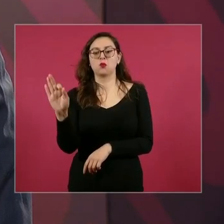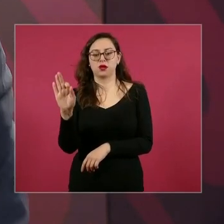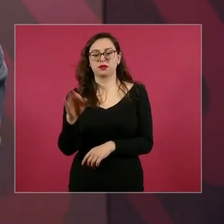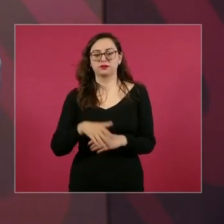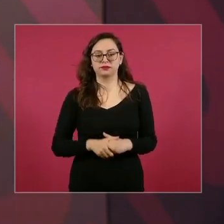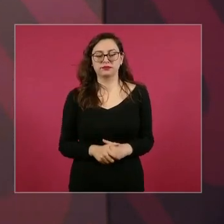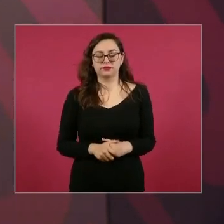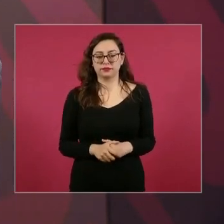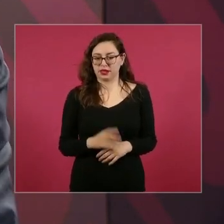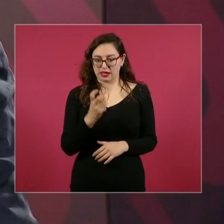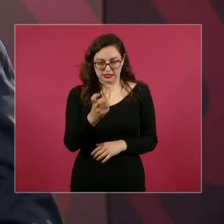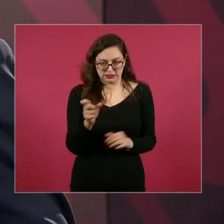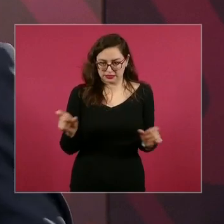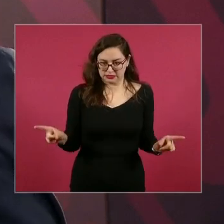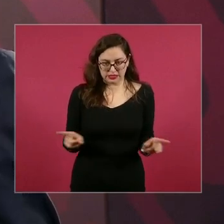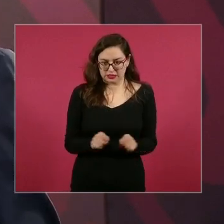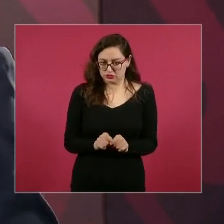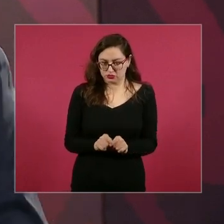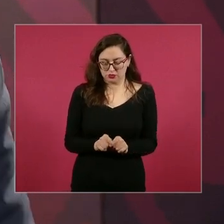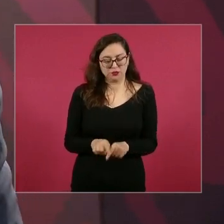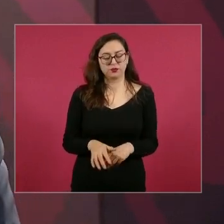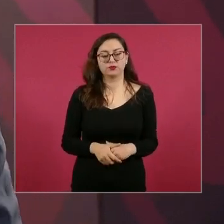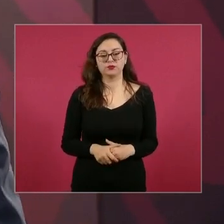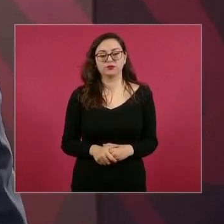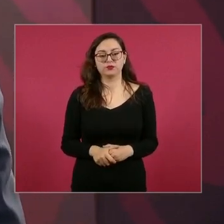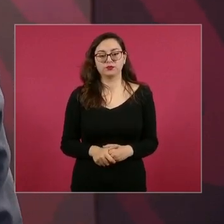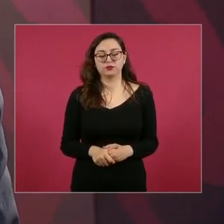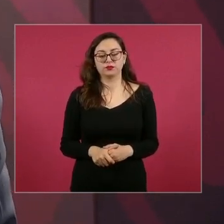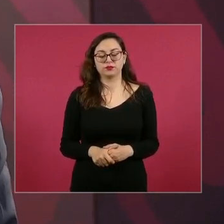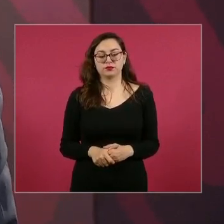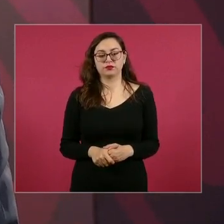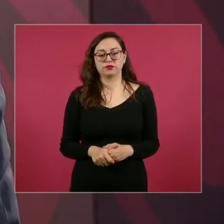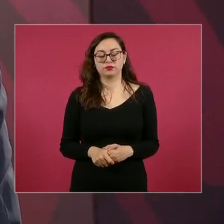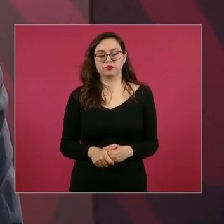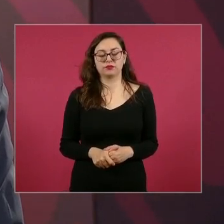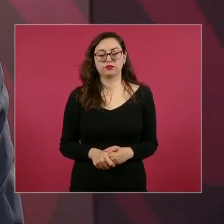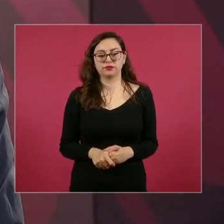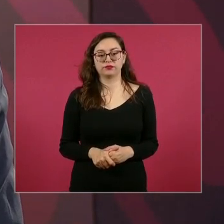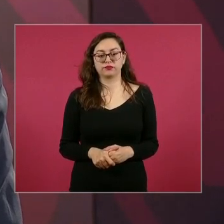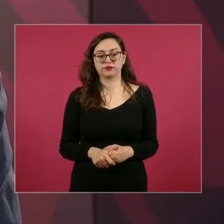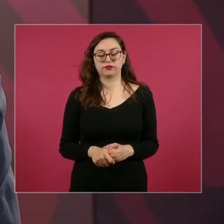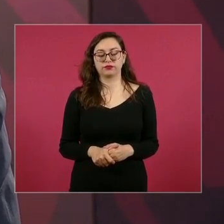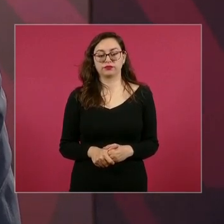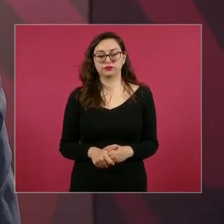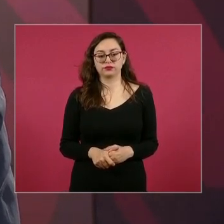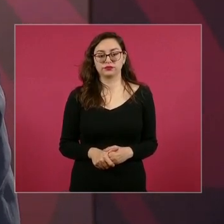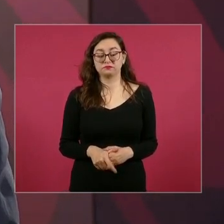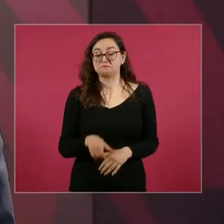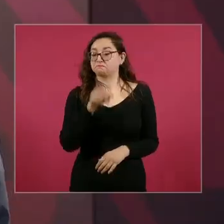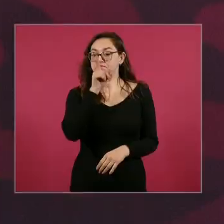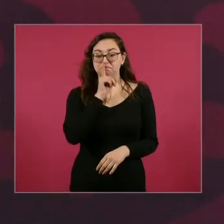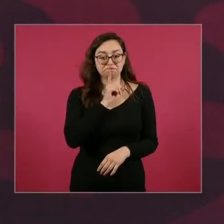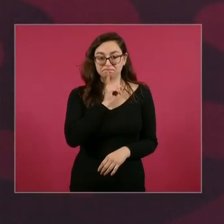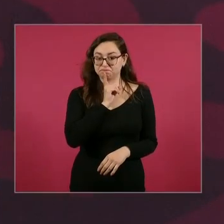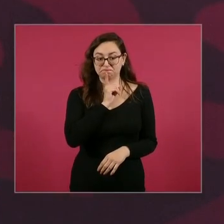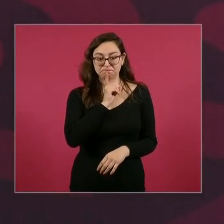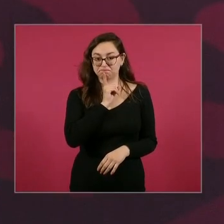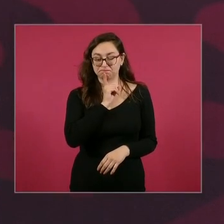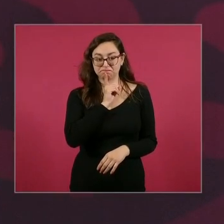felices es es Es básico y no